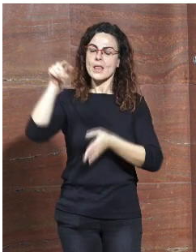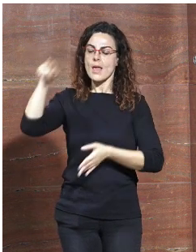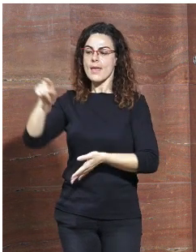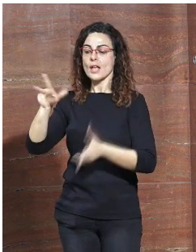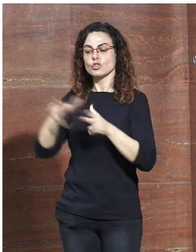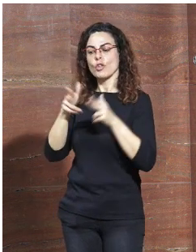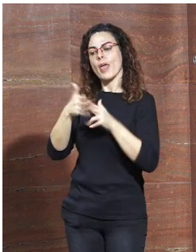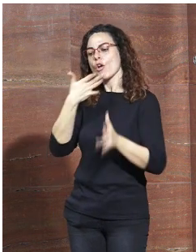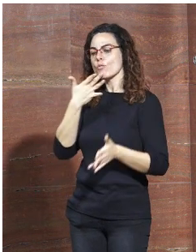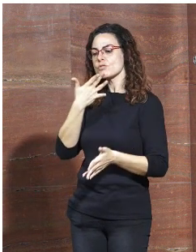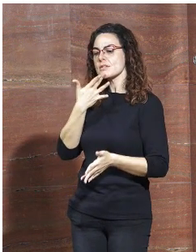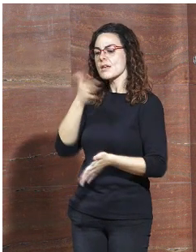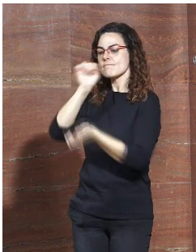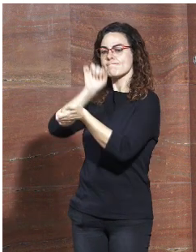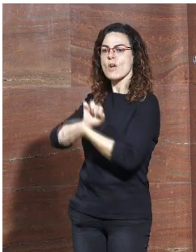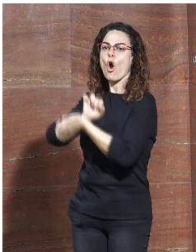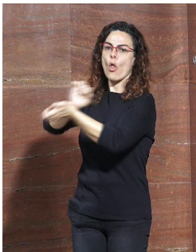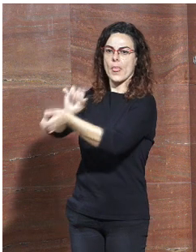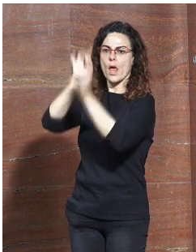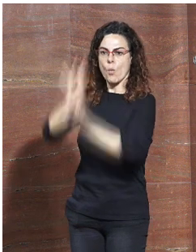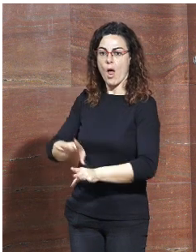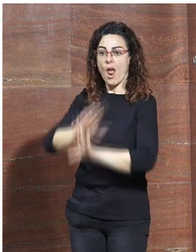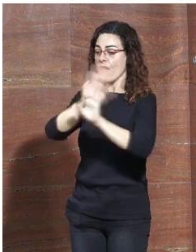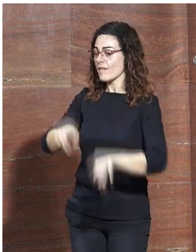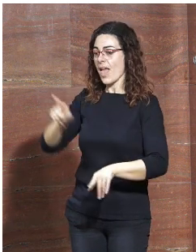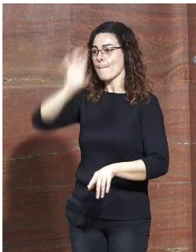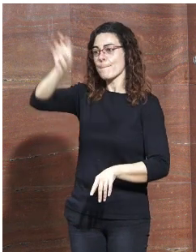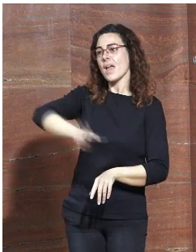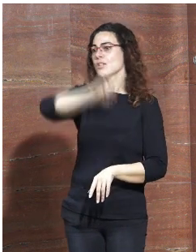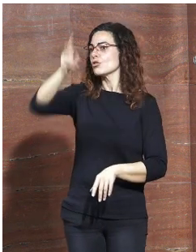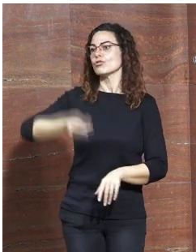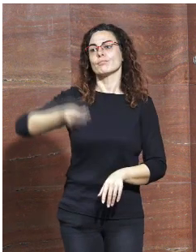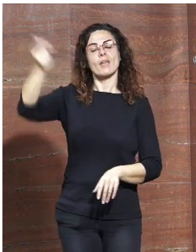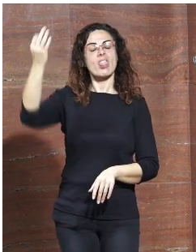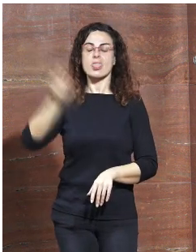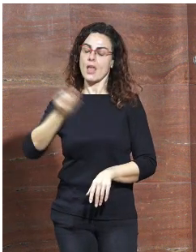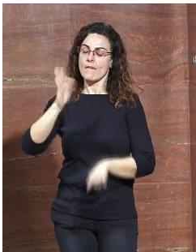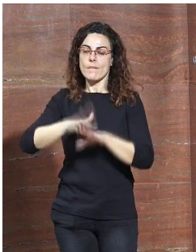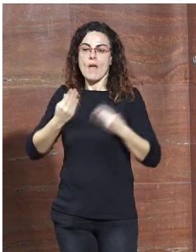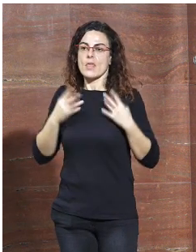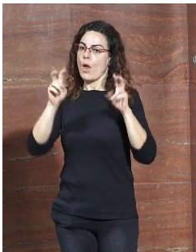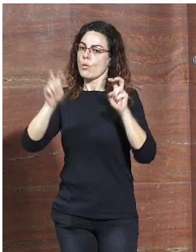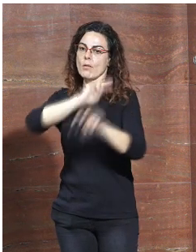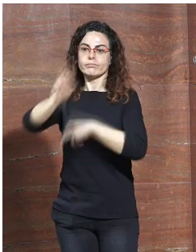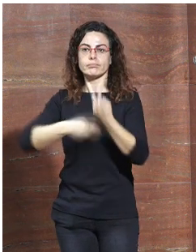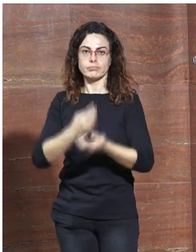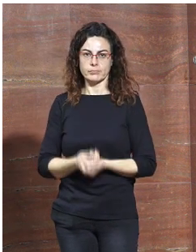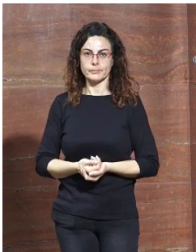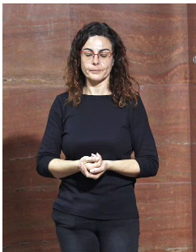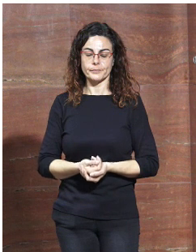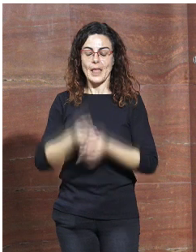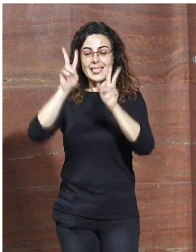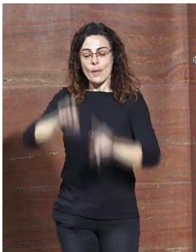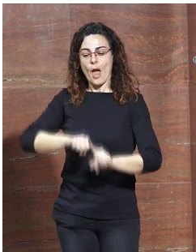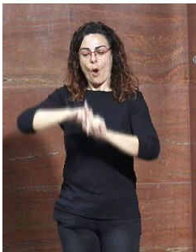la sociedad, tuviendo que marcharse a otro país a emprender una nueva vida. Estas